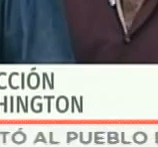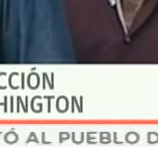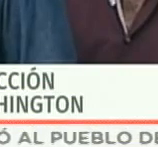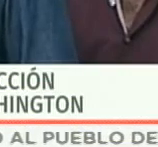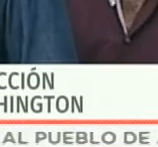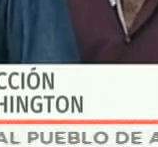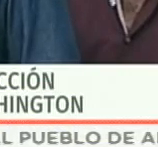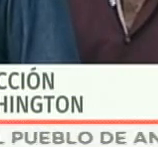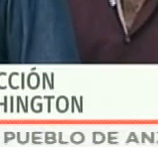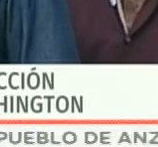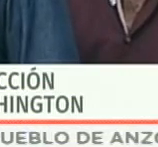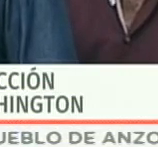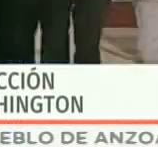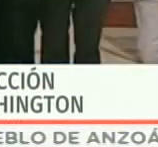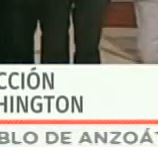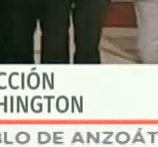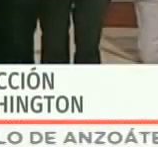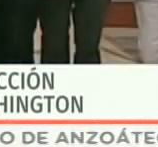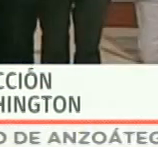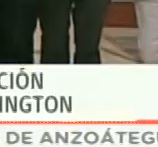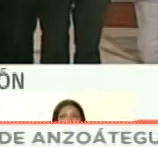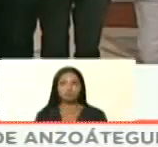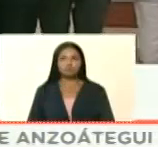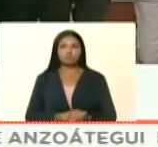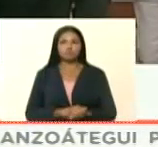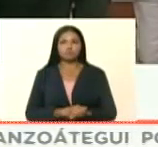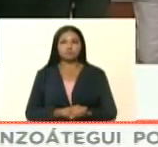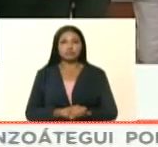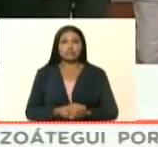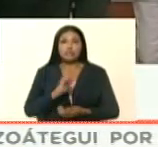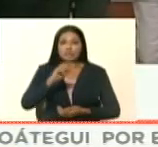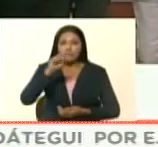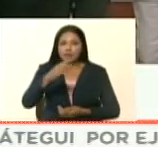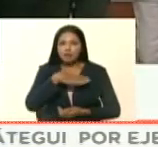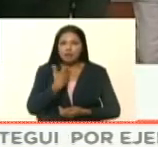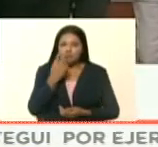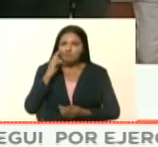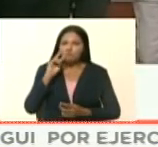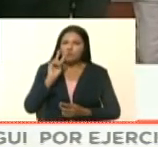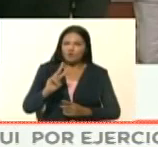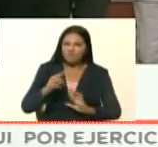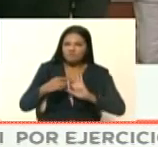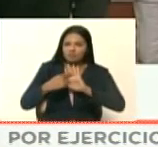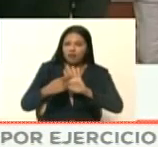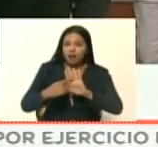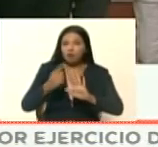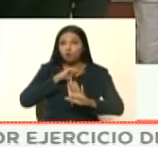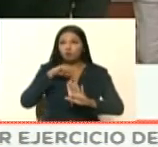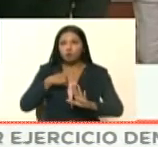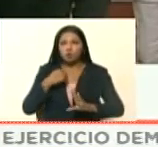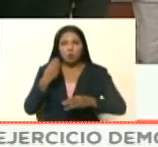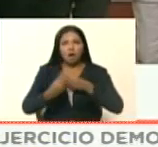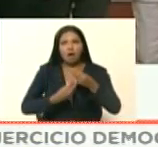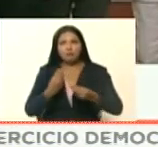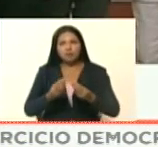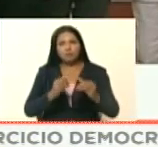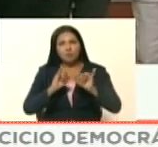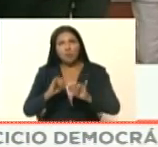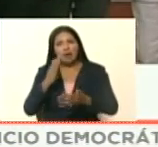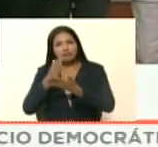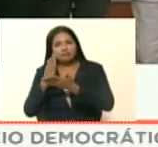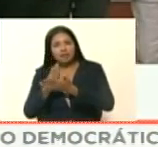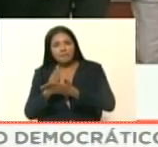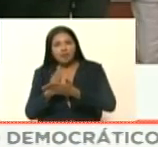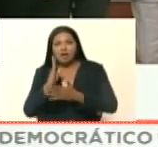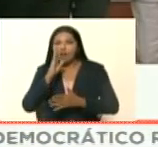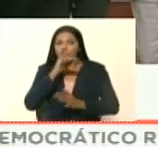or intimidation. Y queremos reiterar en este sentido que hemos actuado siempre sin